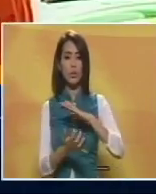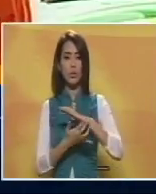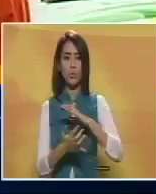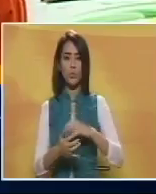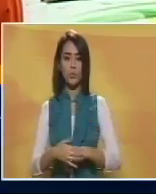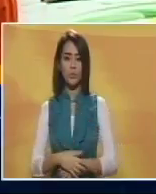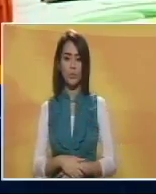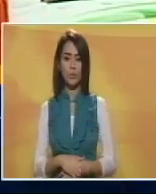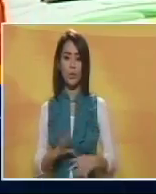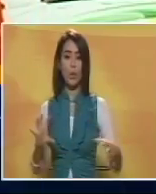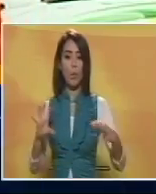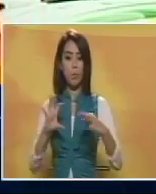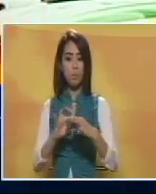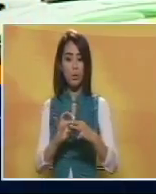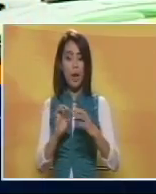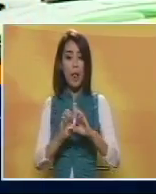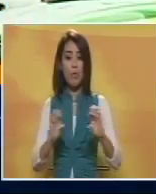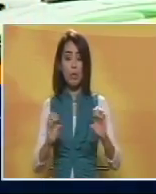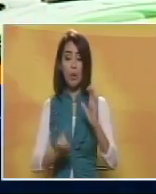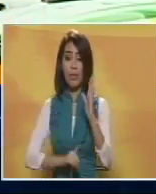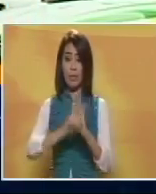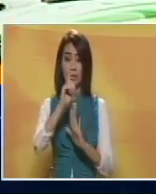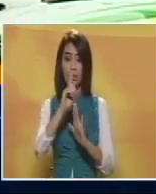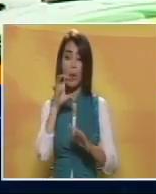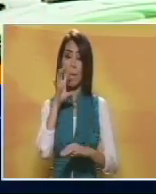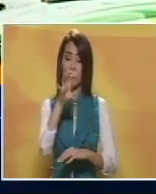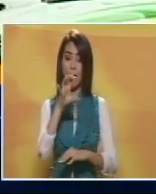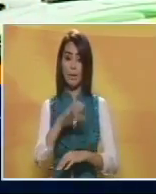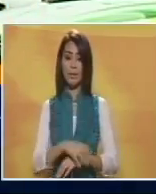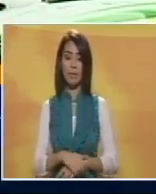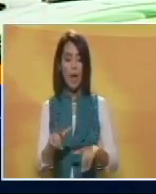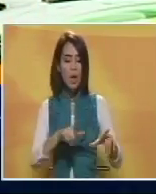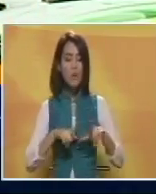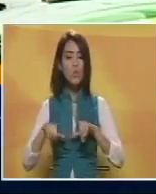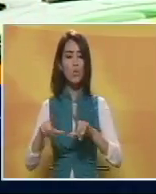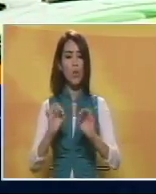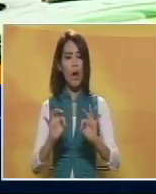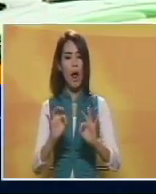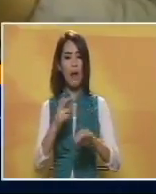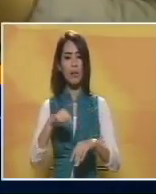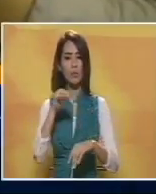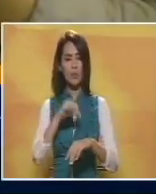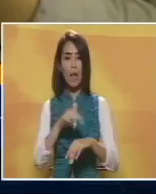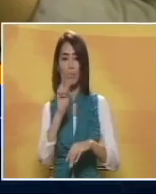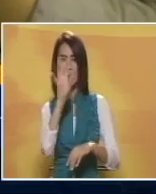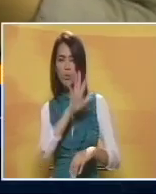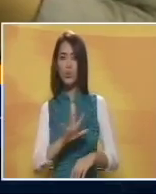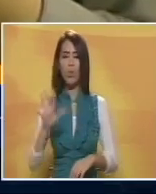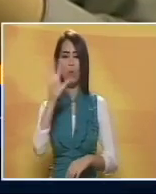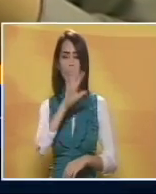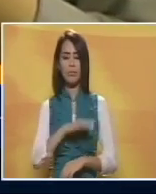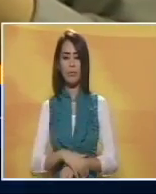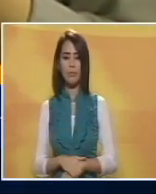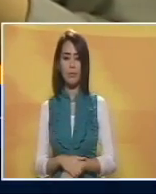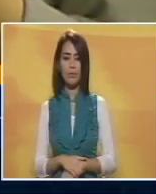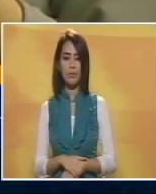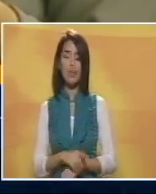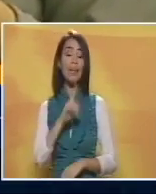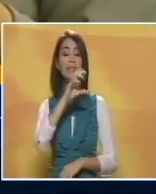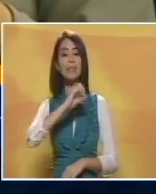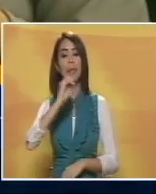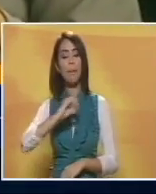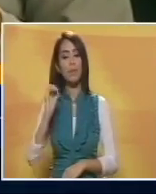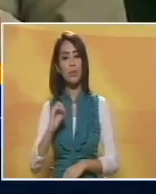tecnológico, vinculando la educación al desarrollo del país en lo local, en lo regional y en lo nacional. Llegar al